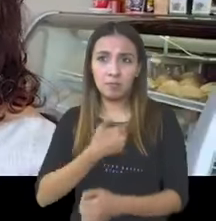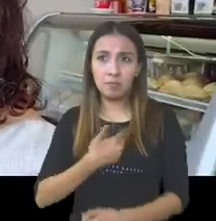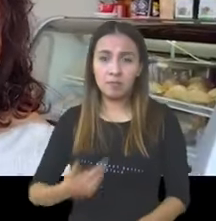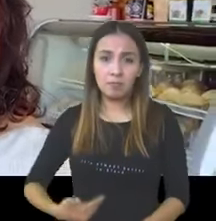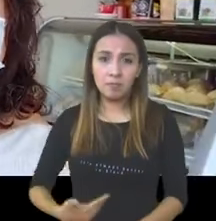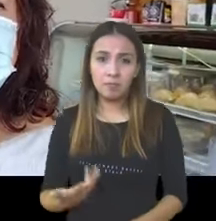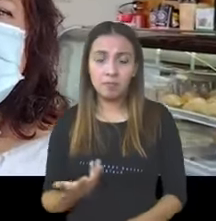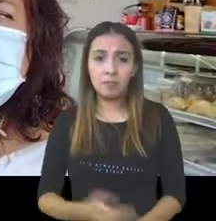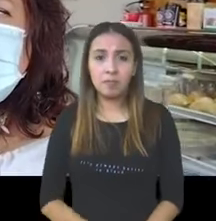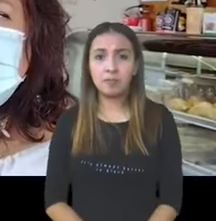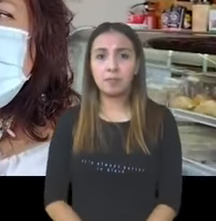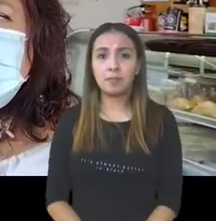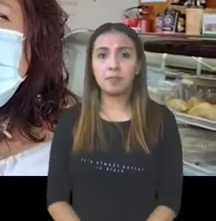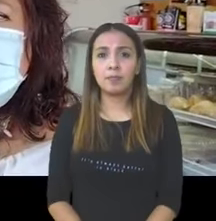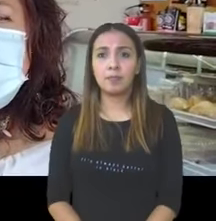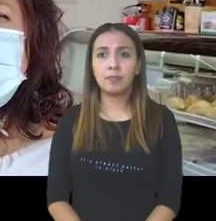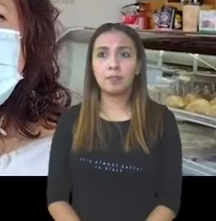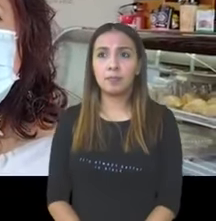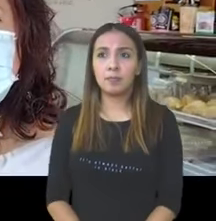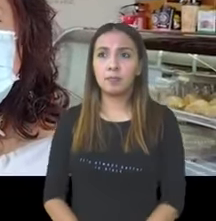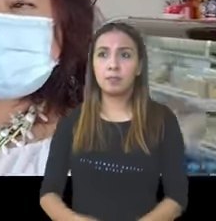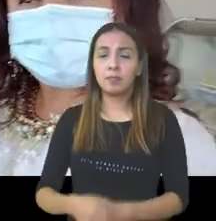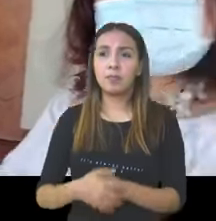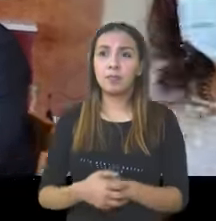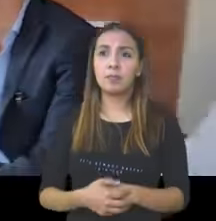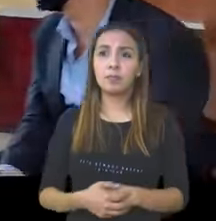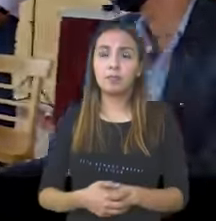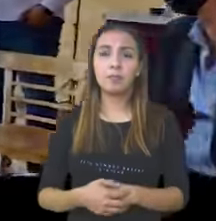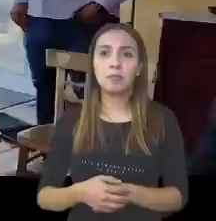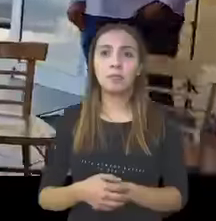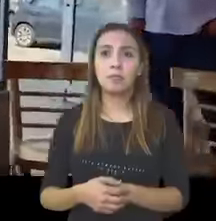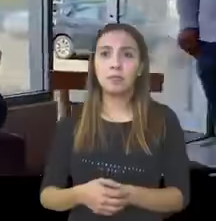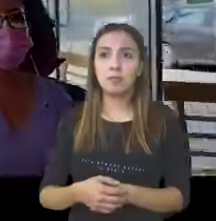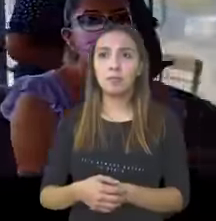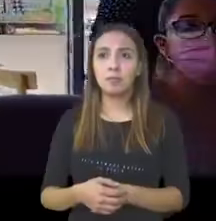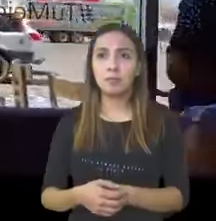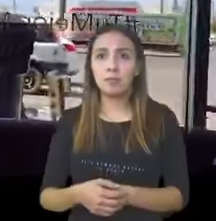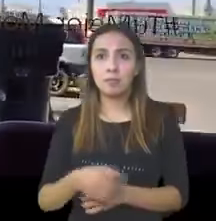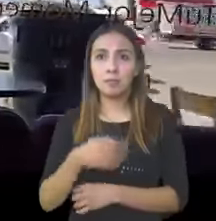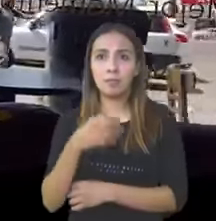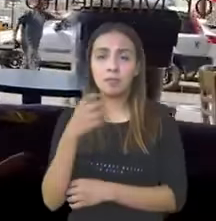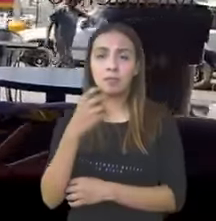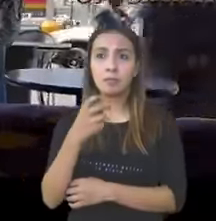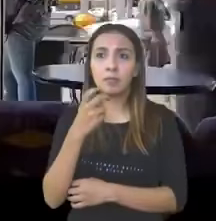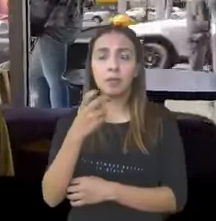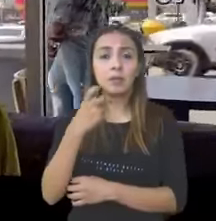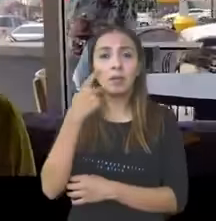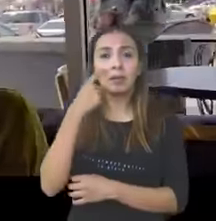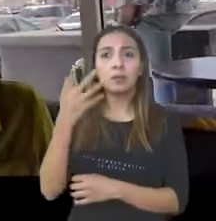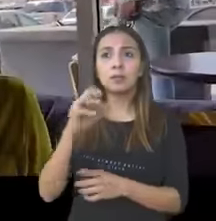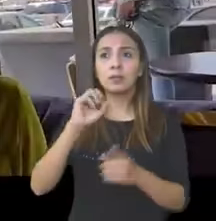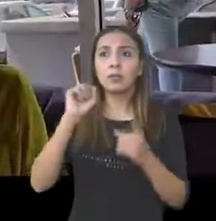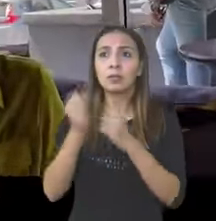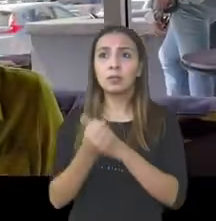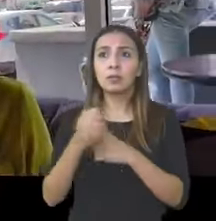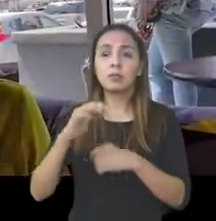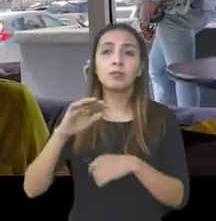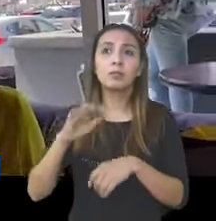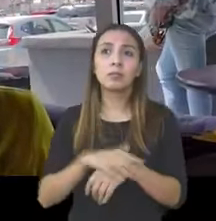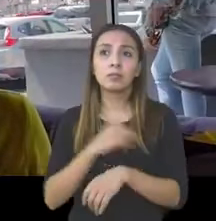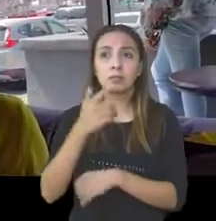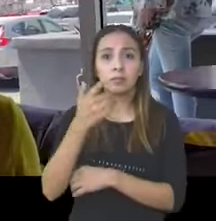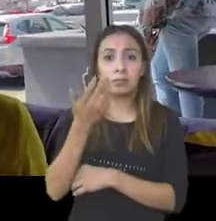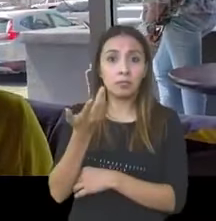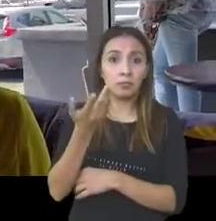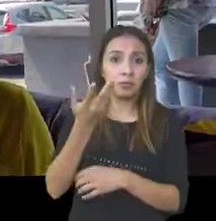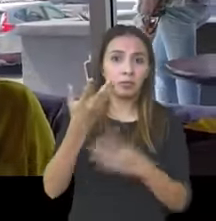Ah, ok. Claro, que ya es interesante que está en la misma situación. O que se arregle una cosa o se